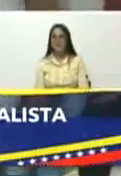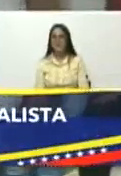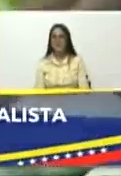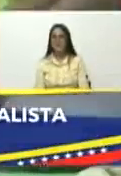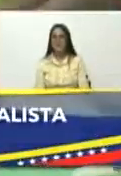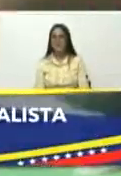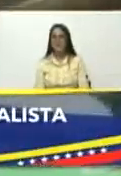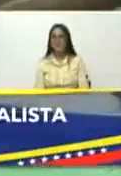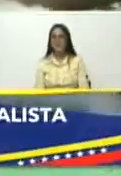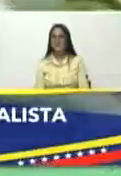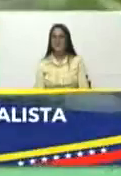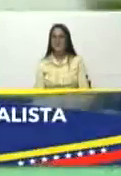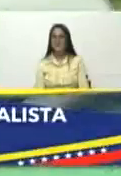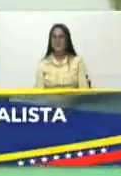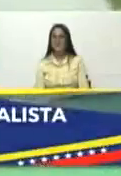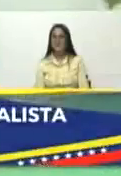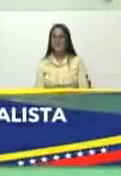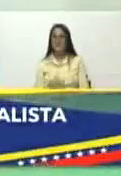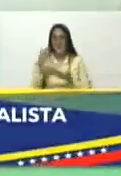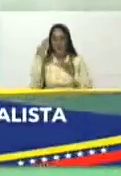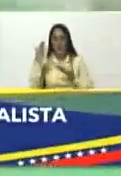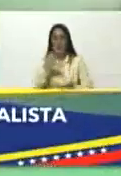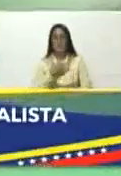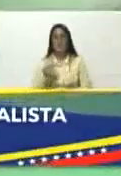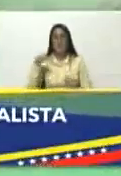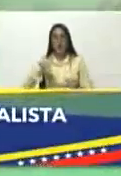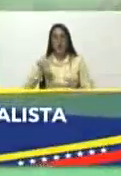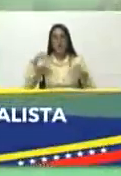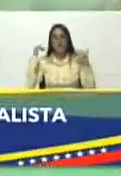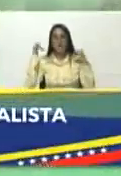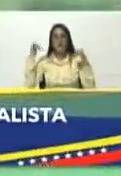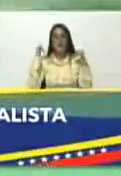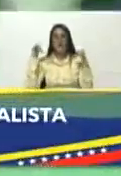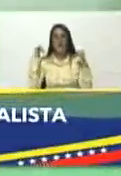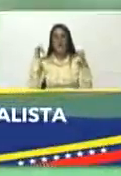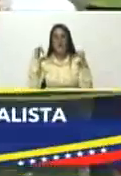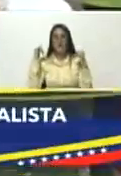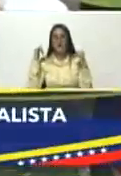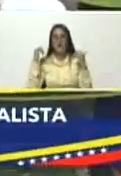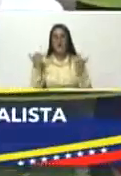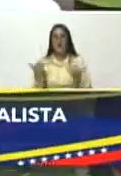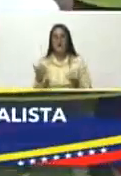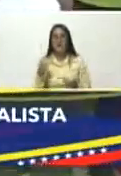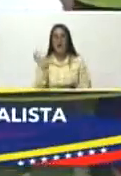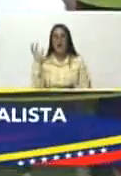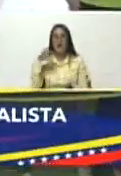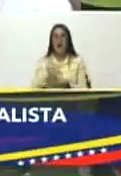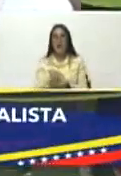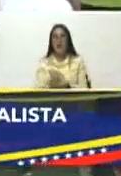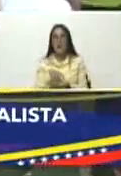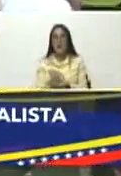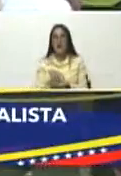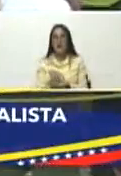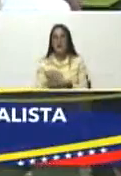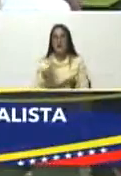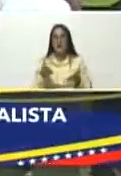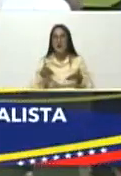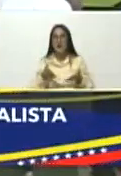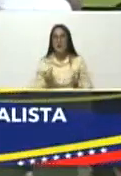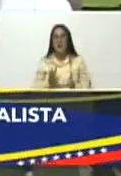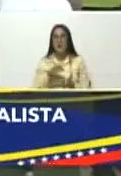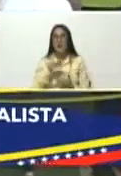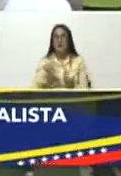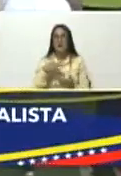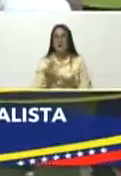Saludos, presidente. Como ve, estamos de fiesta. Estamos aquí en el estado de Aragua, en la cuna de la